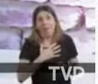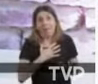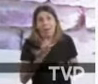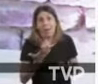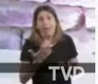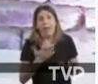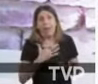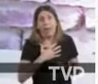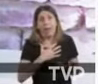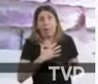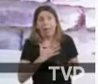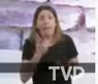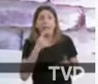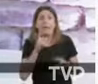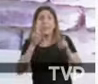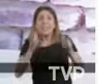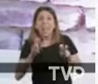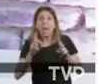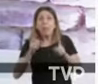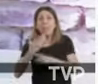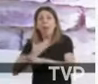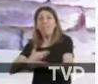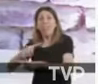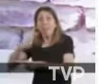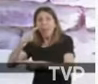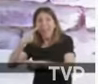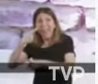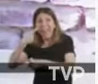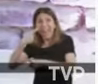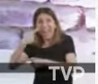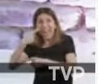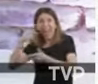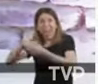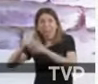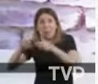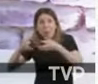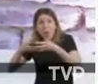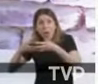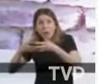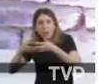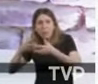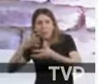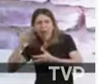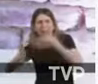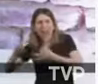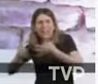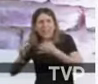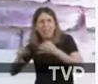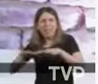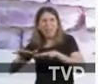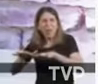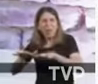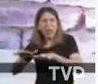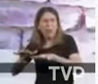lamentablemente, la evaluación del propio Fondo Monetario, una autoevaluación, es lapidaria con respecto al